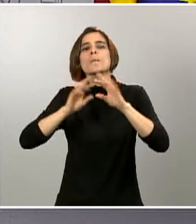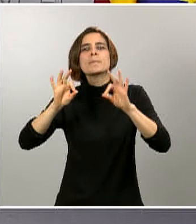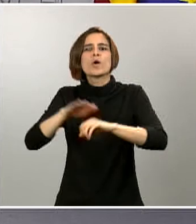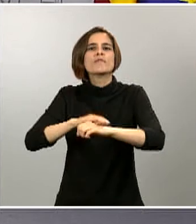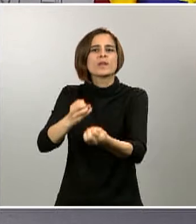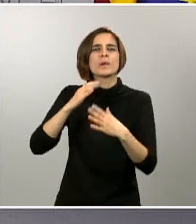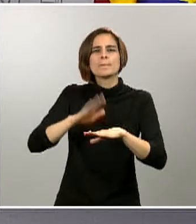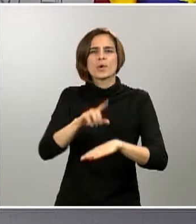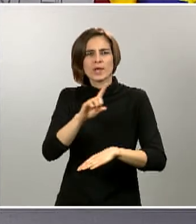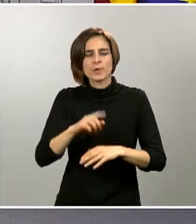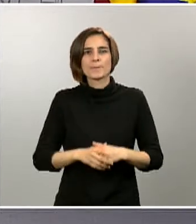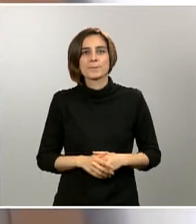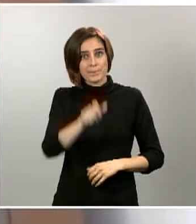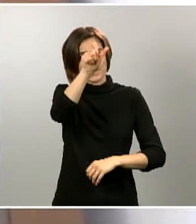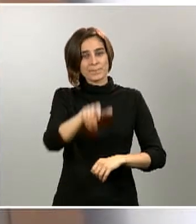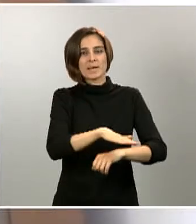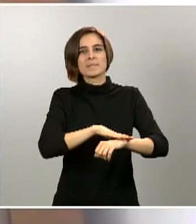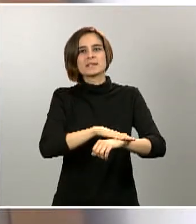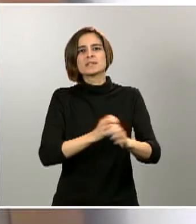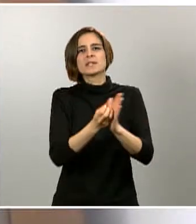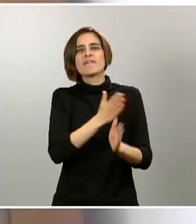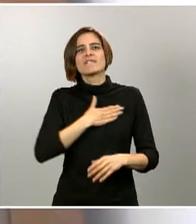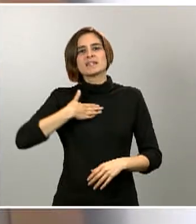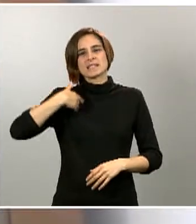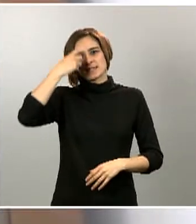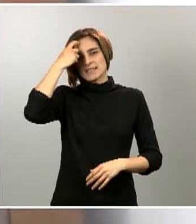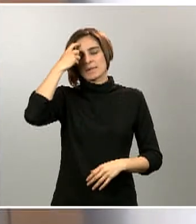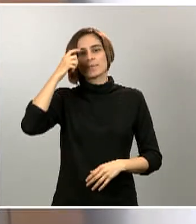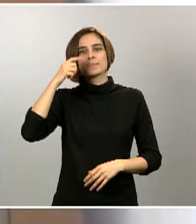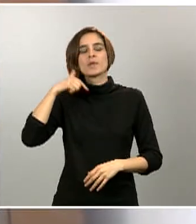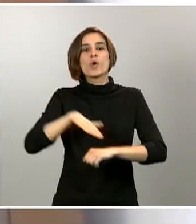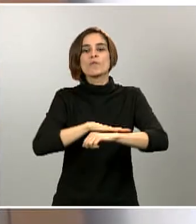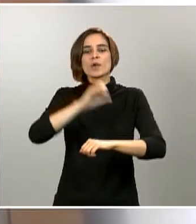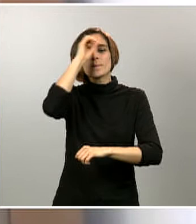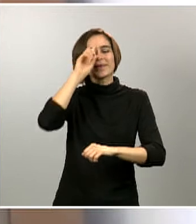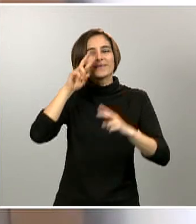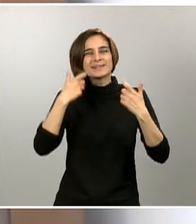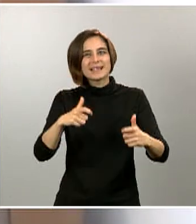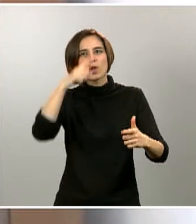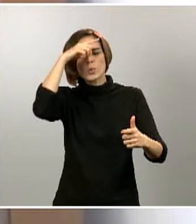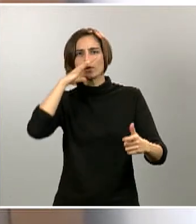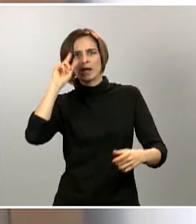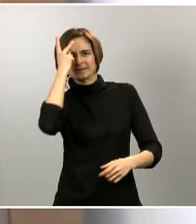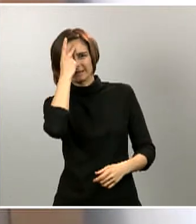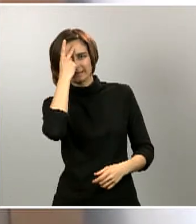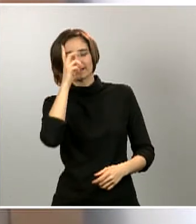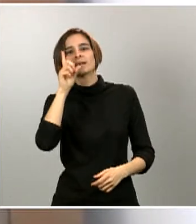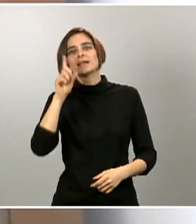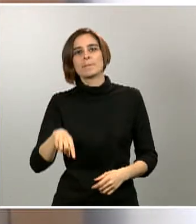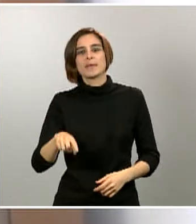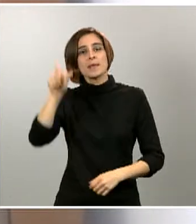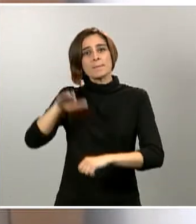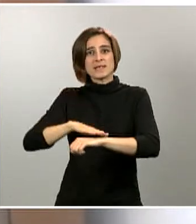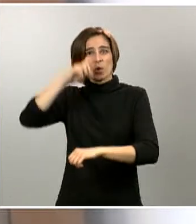cultura y parece ser, según ha dicho, se van a plantear medidas específicas en contra de lo que dijo el ministro Uribe hace solo unos días.